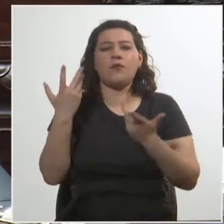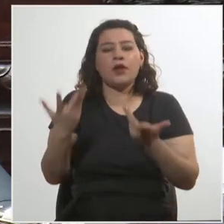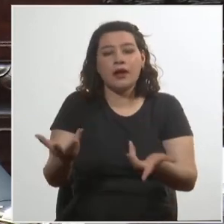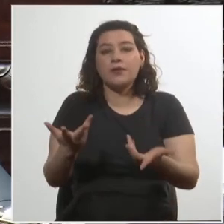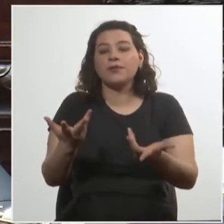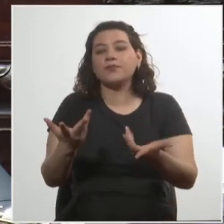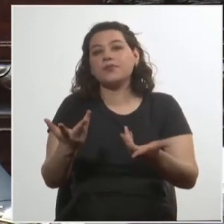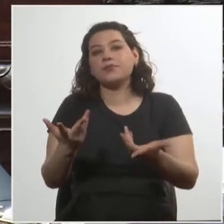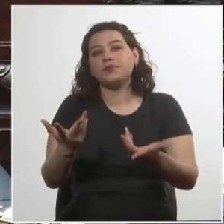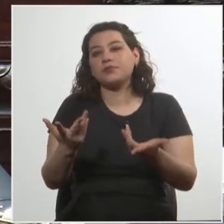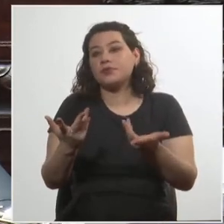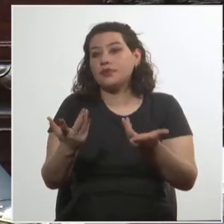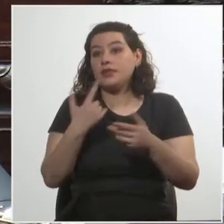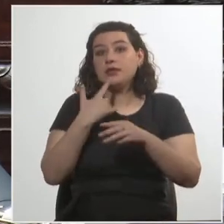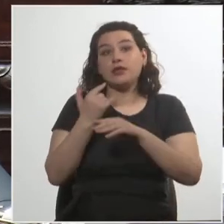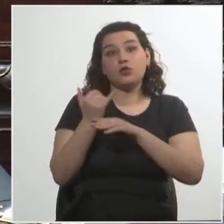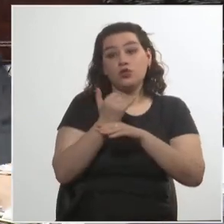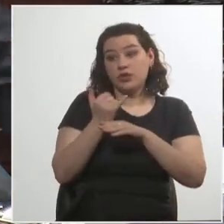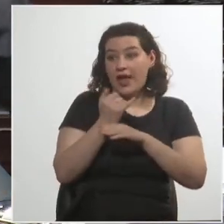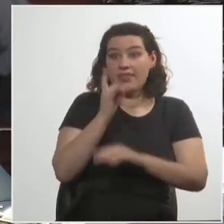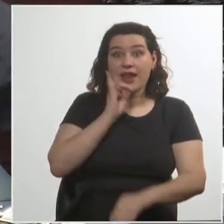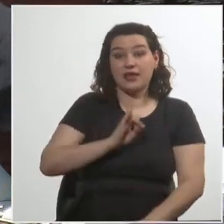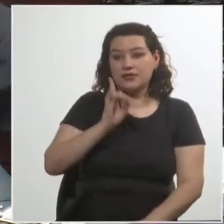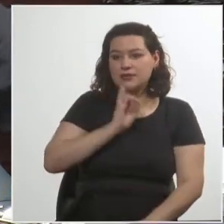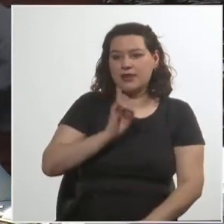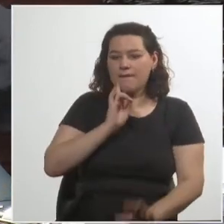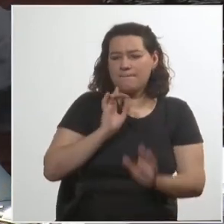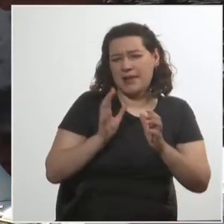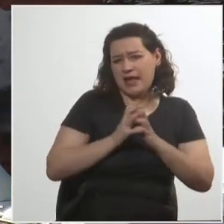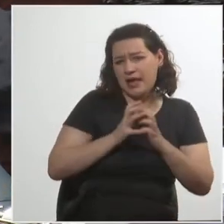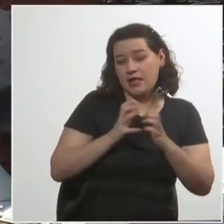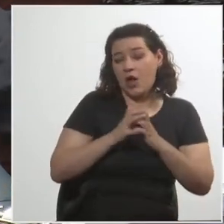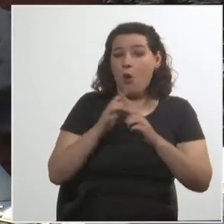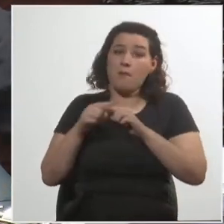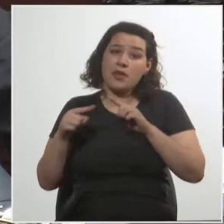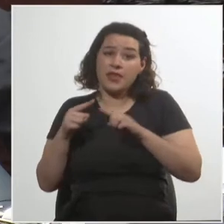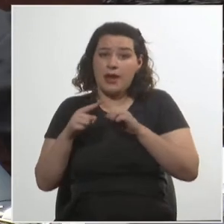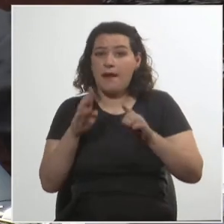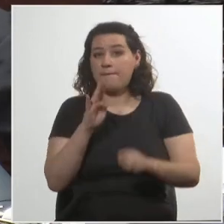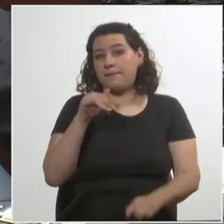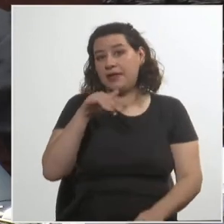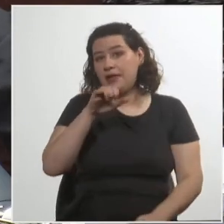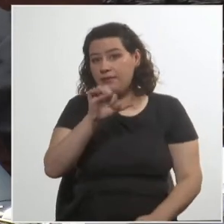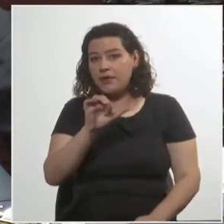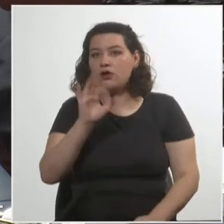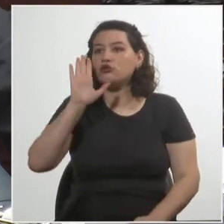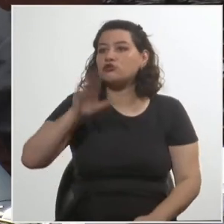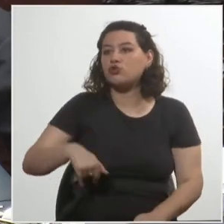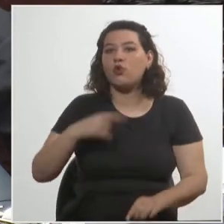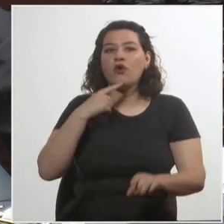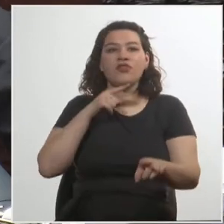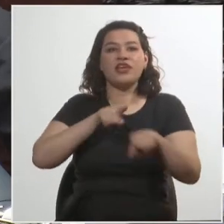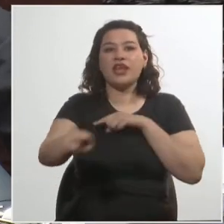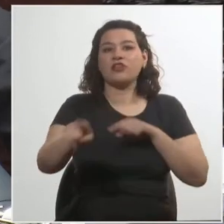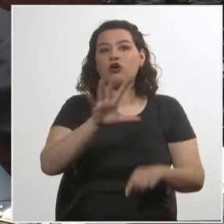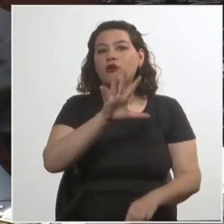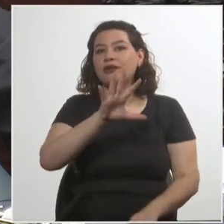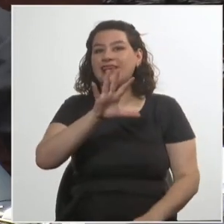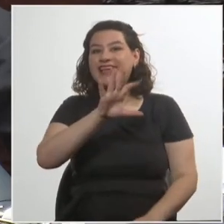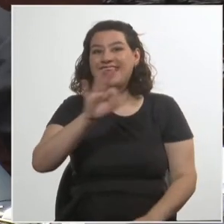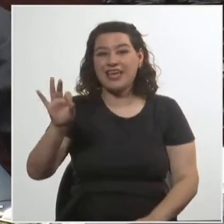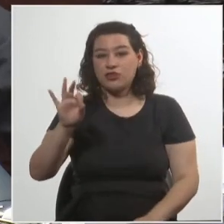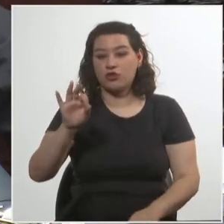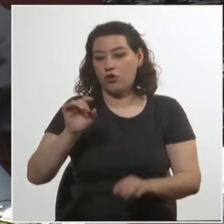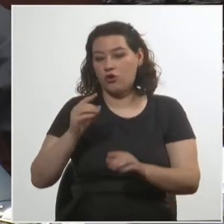las Industrias lácteas pequeñas y medianas representan más de quinientos empleos directos y más de